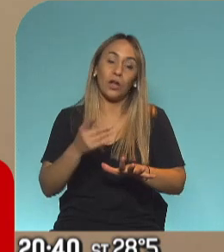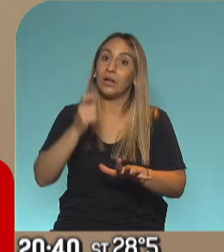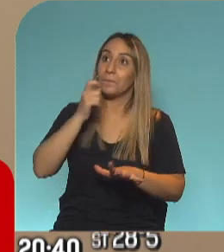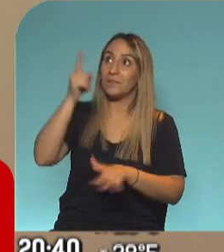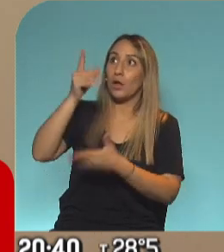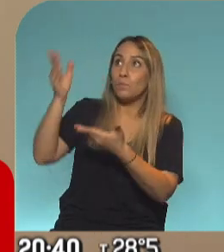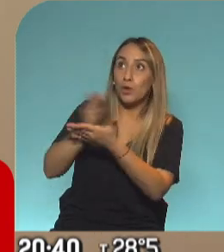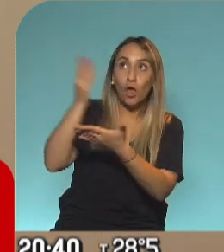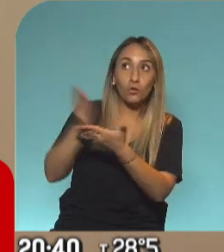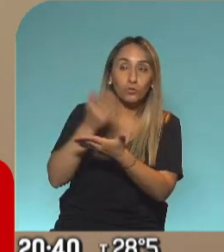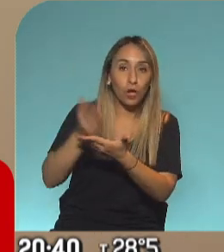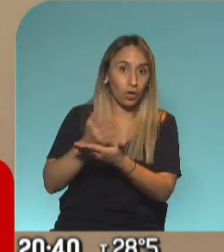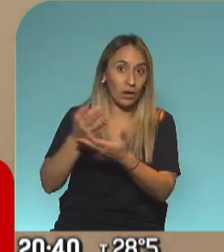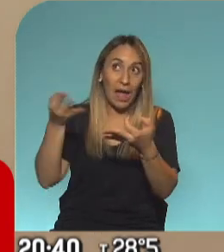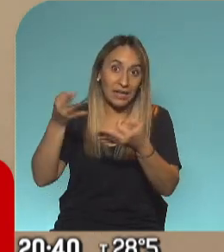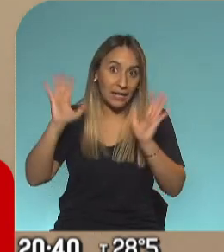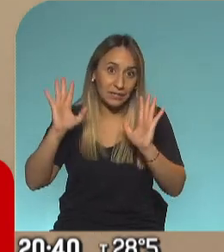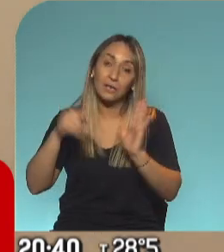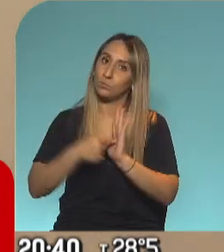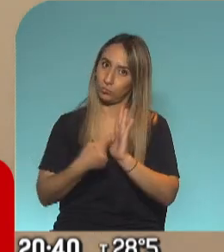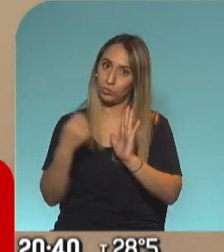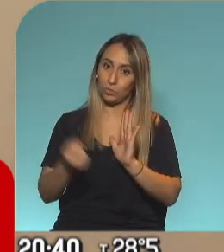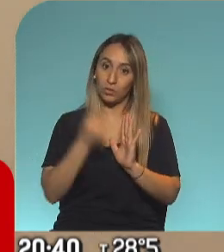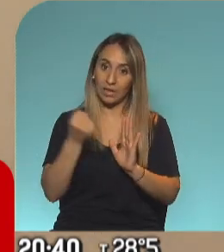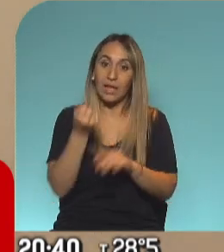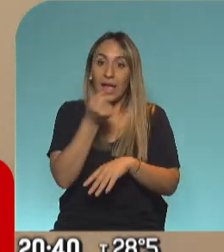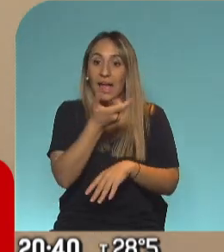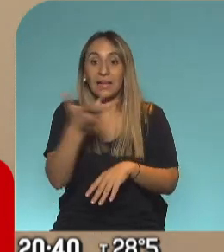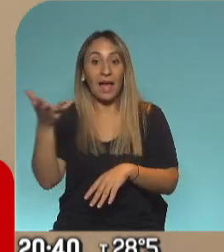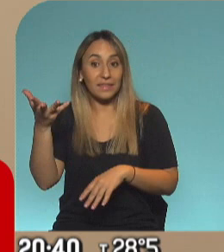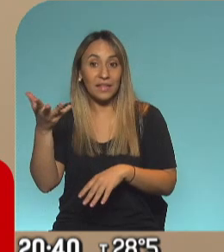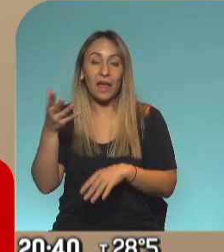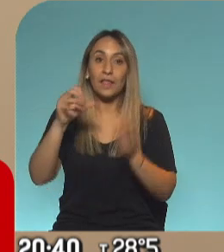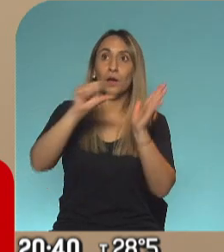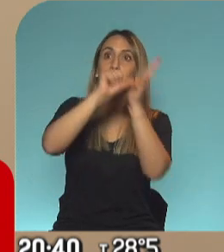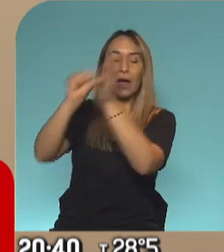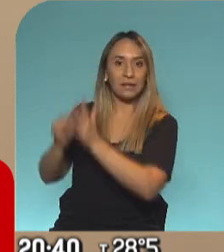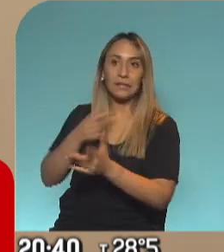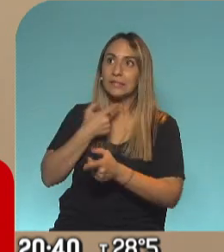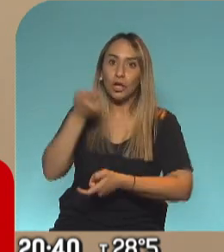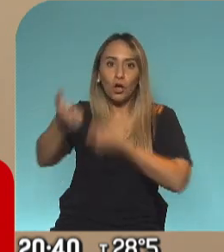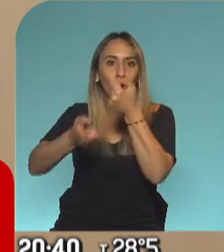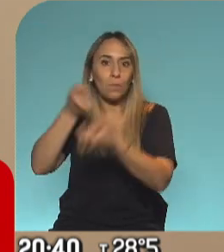producción suficiente. Aquí hay un dato a tener en cuenta, que es la cantidad de países que están interesados en la